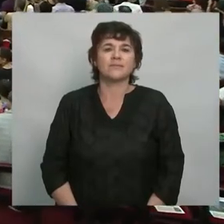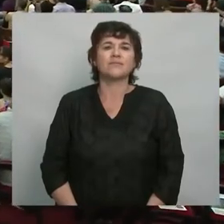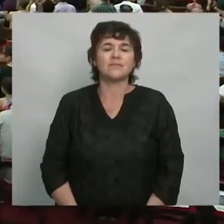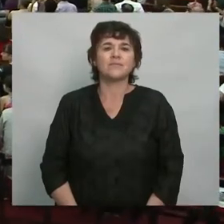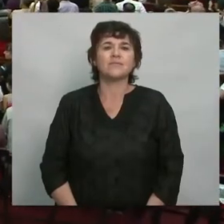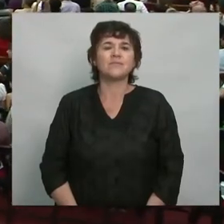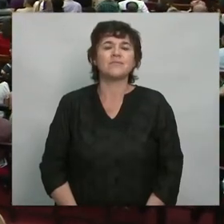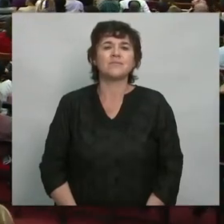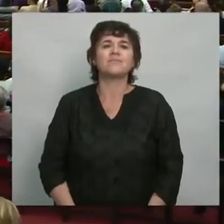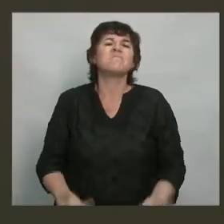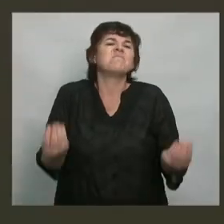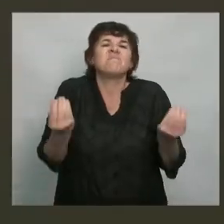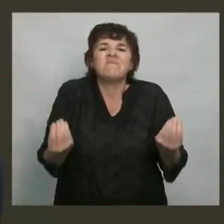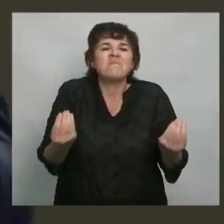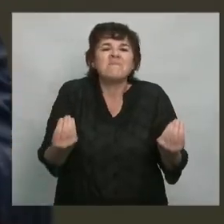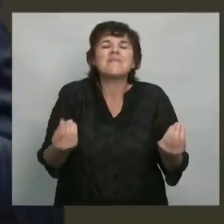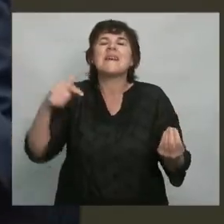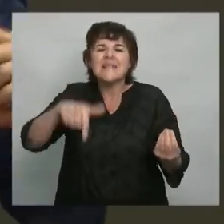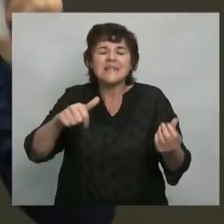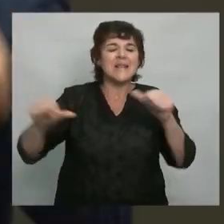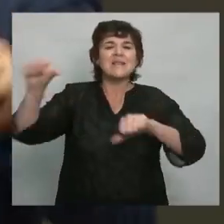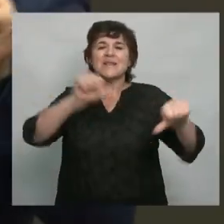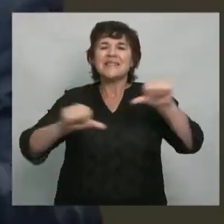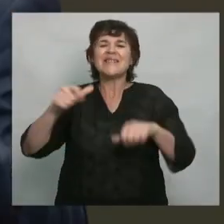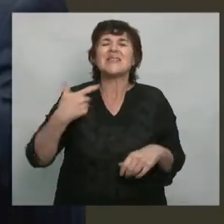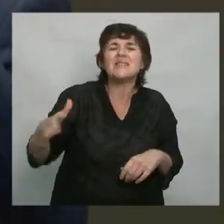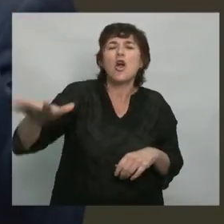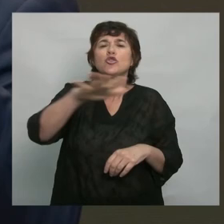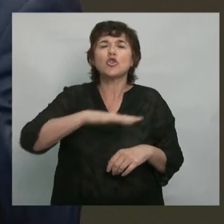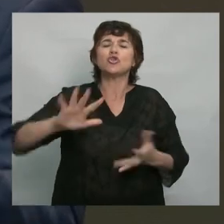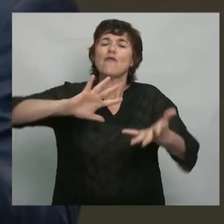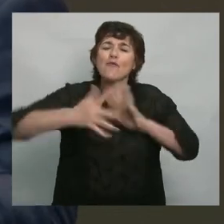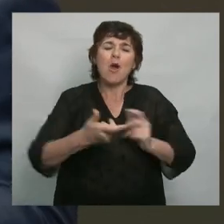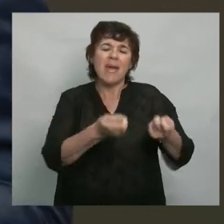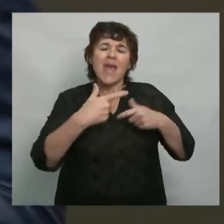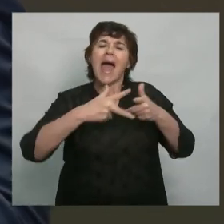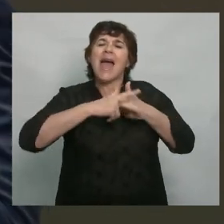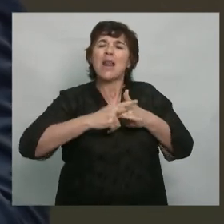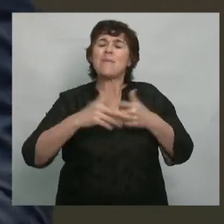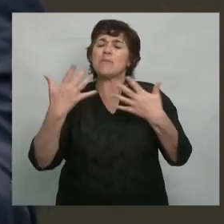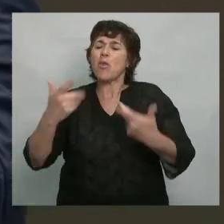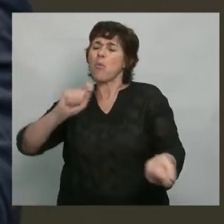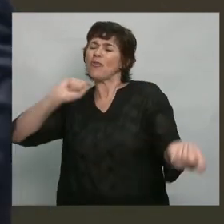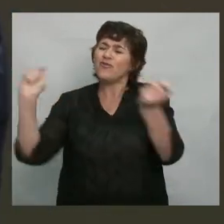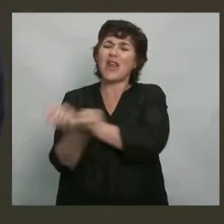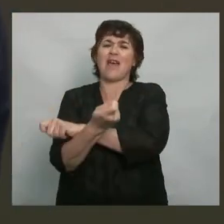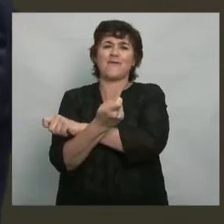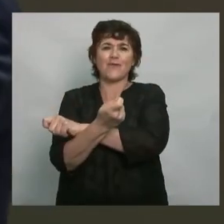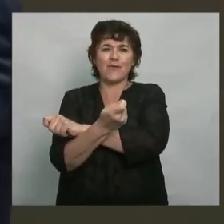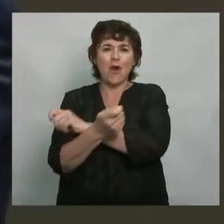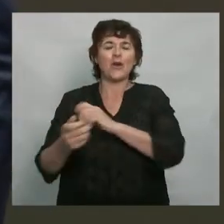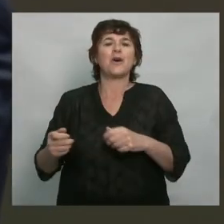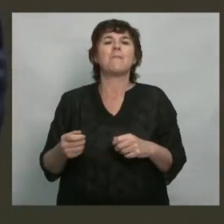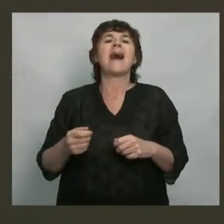Porque estamos aquí haciendo de las ciencias sociales una herramienta de transformación de la realidad. Porque estamos haciendo